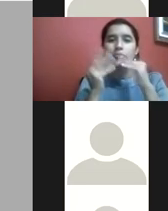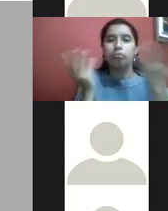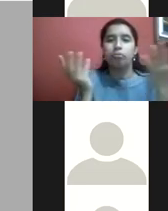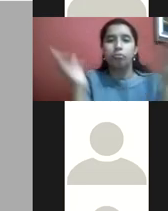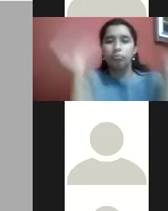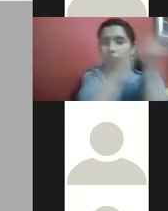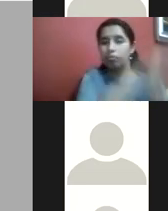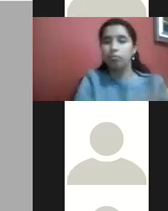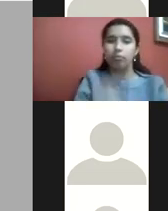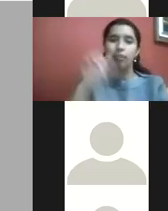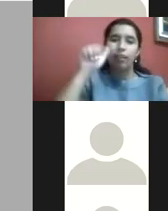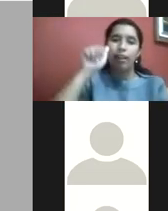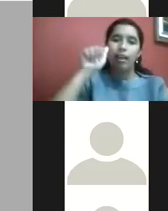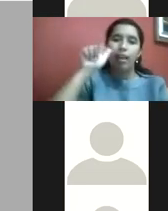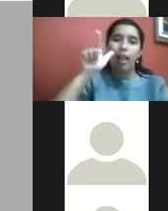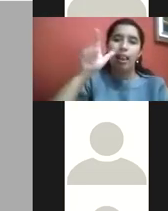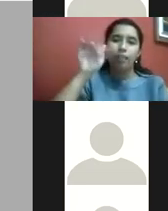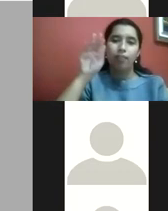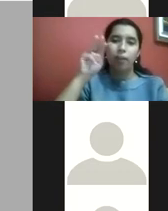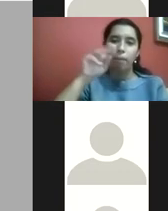alfa medios.